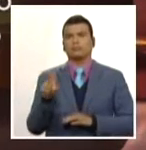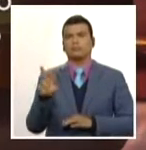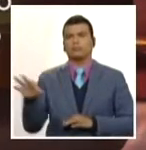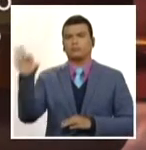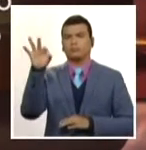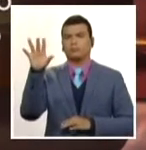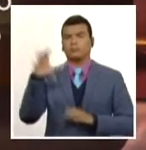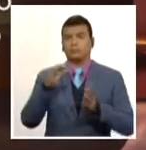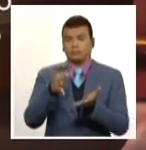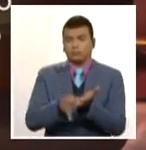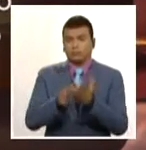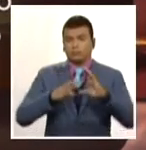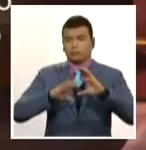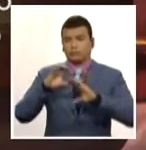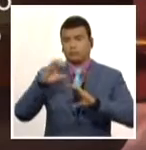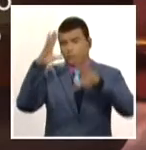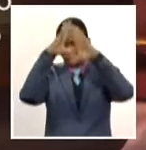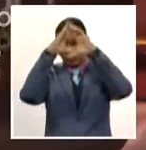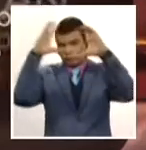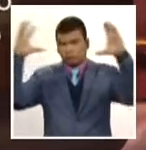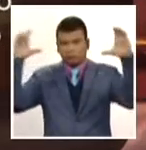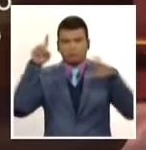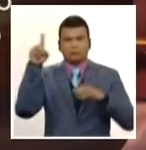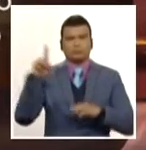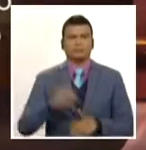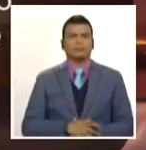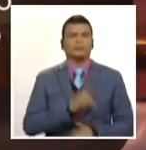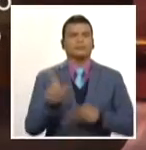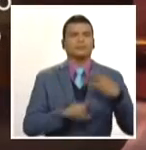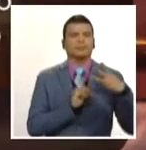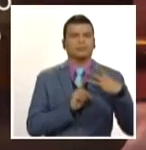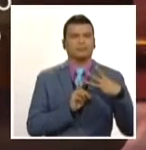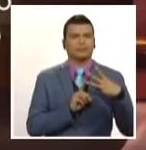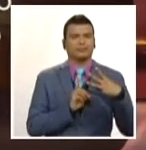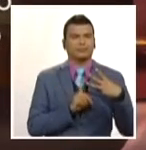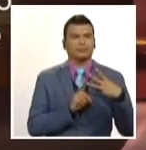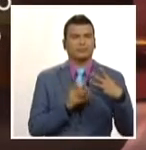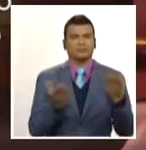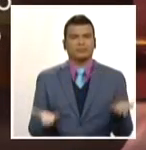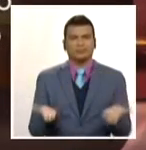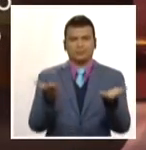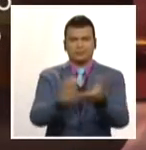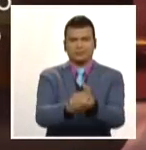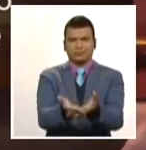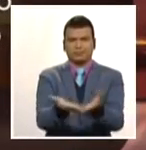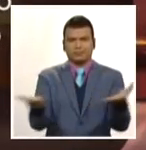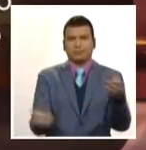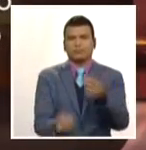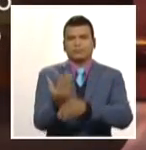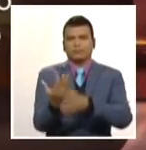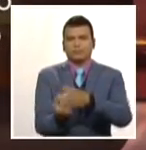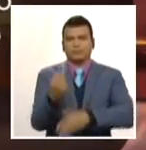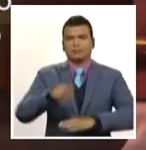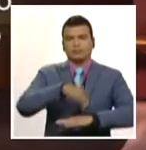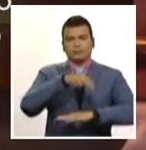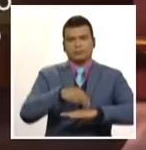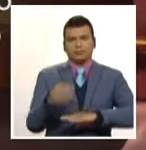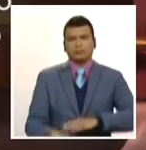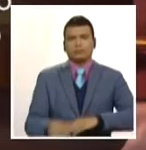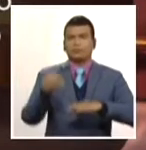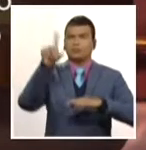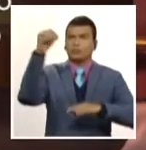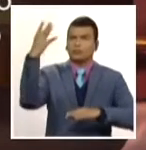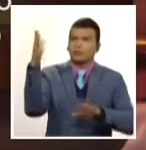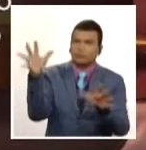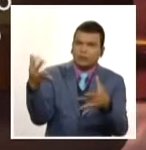del Cauca también se encuentra nublada. Y seguimos en este recorrido, ahora saludamos a San Juan de Pasto en Nariño, cielo parcialmente